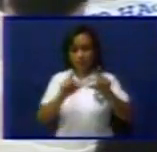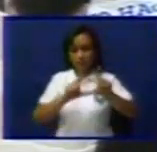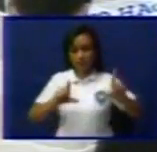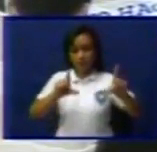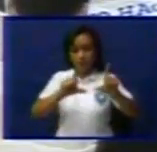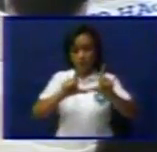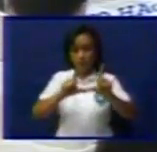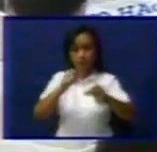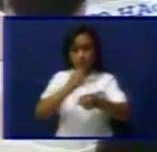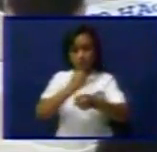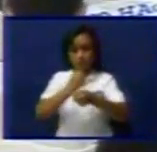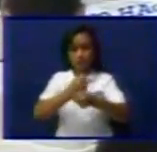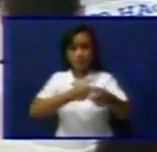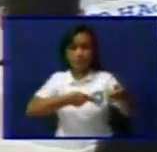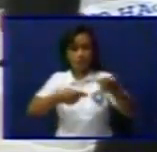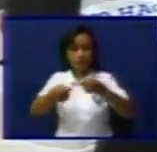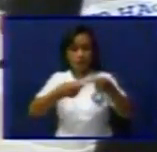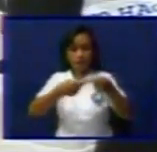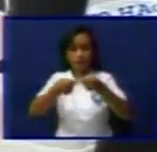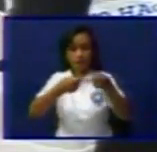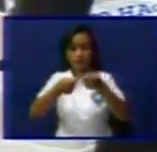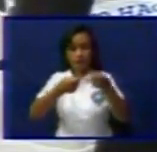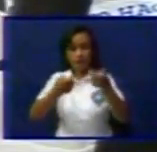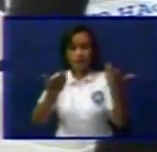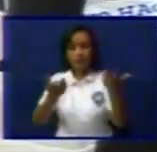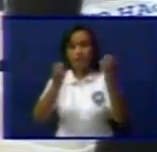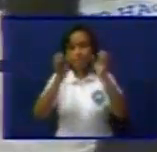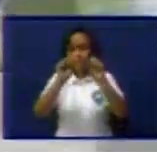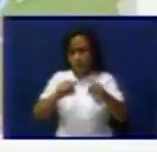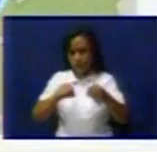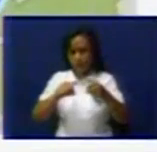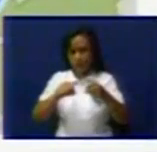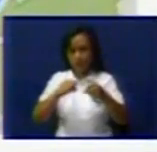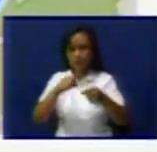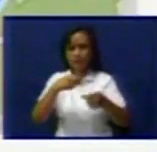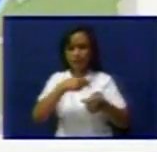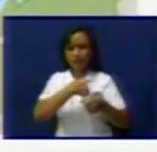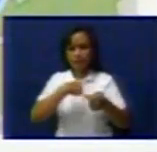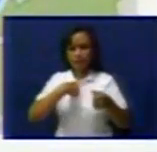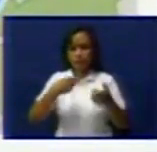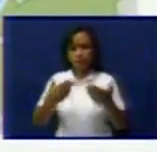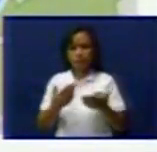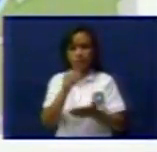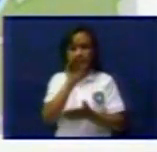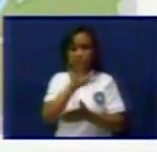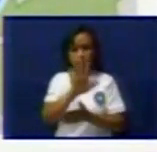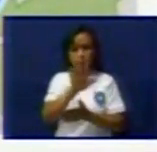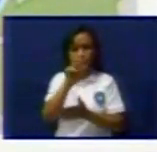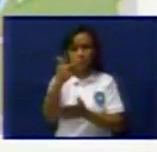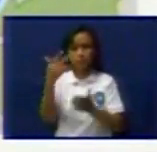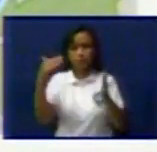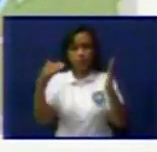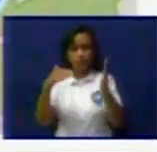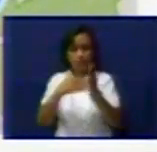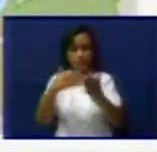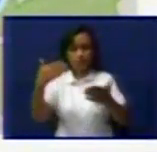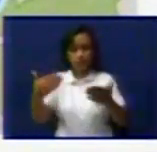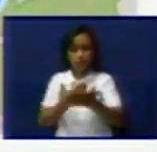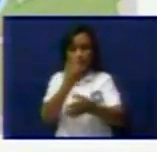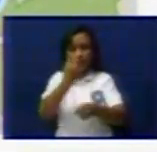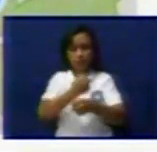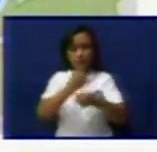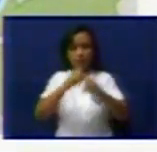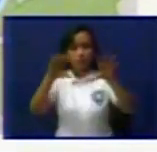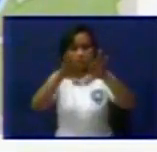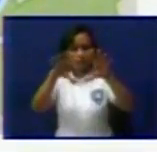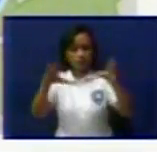La zona de procesamiento para exportación podrá generar 58.000 puestos de trabajo y el